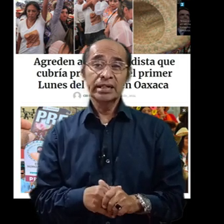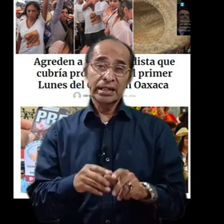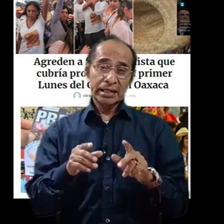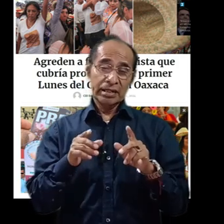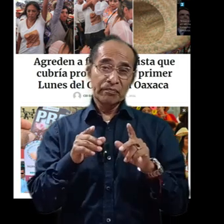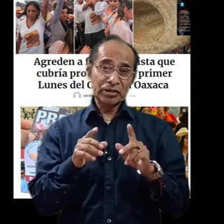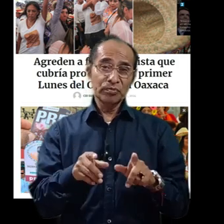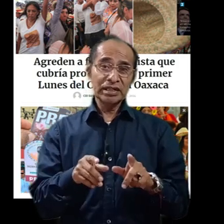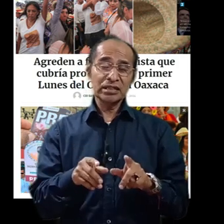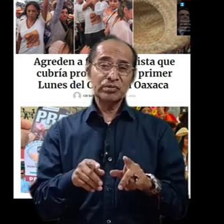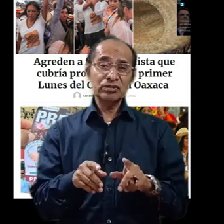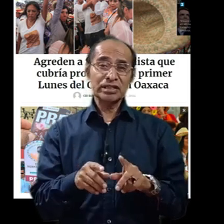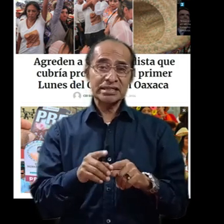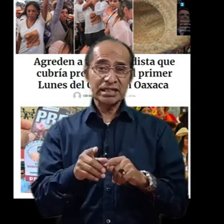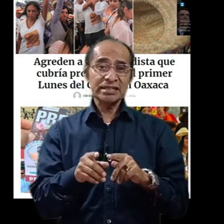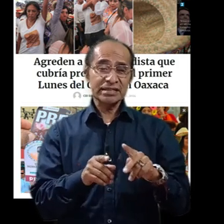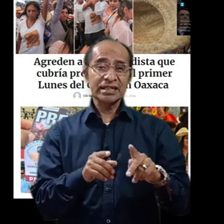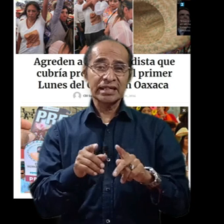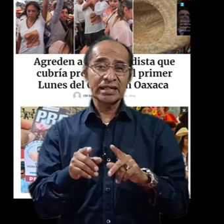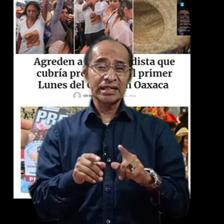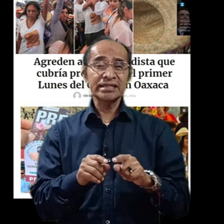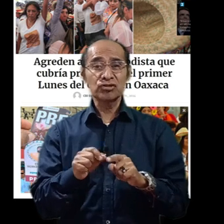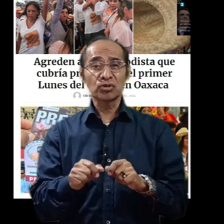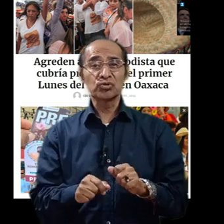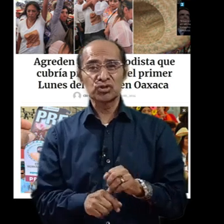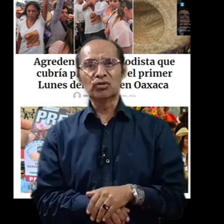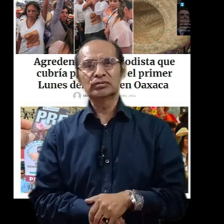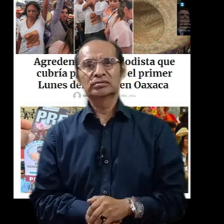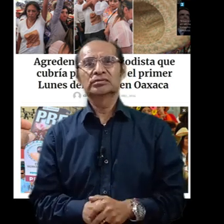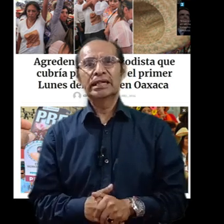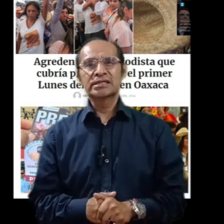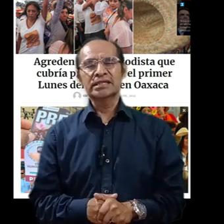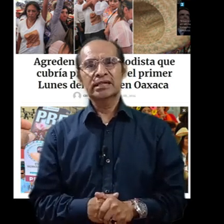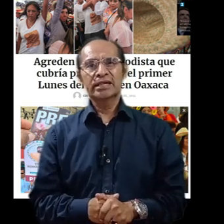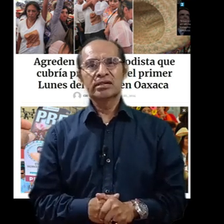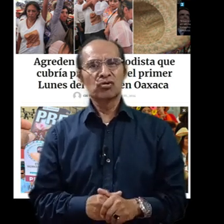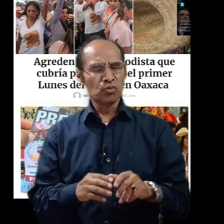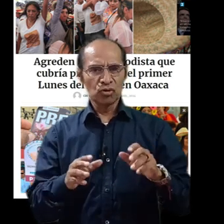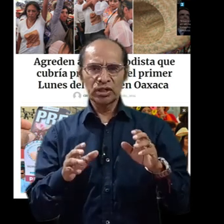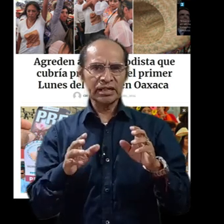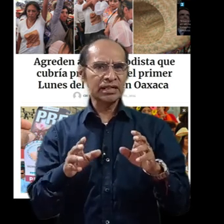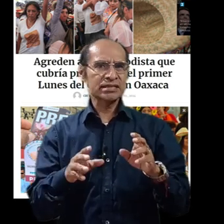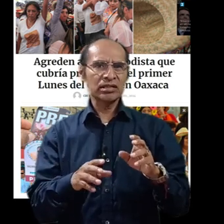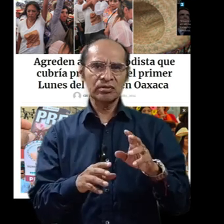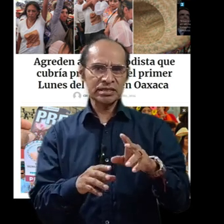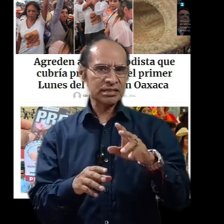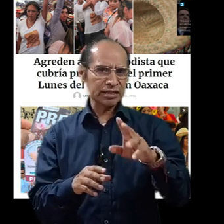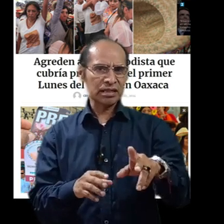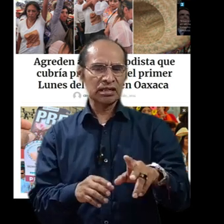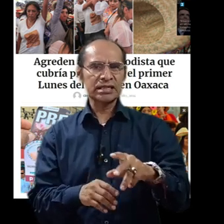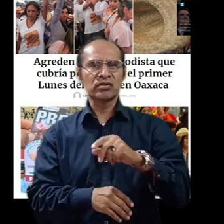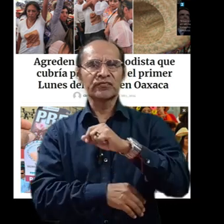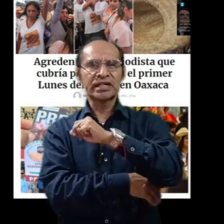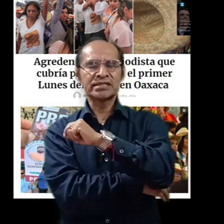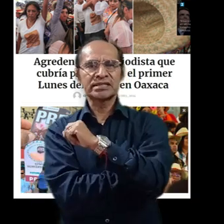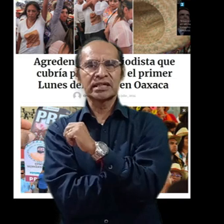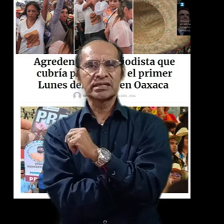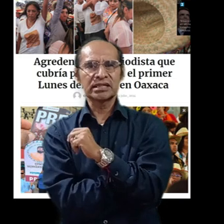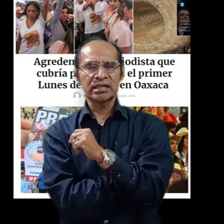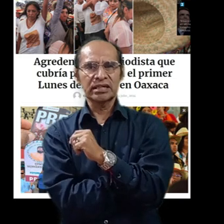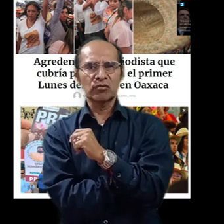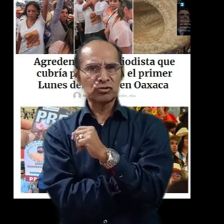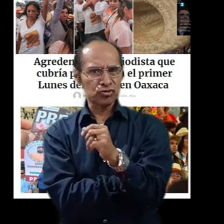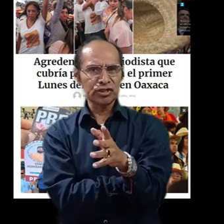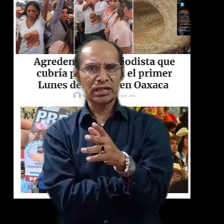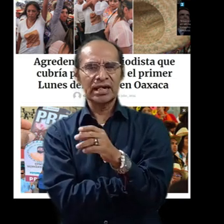Oaxaca me tomé el atendimiento de hacer este esta introducción sí como lo he realizado a veces en las conferencias